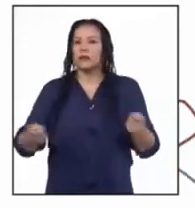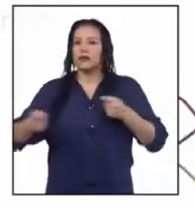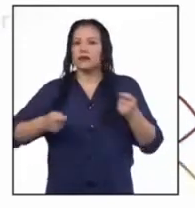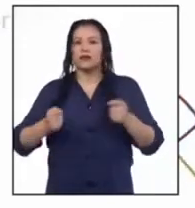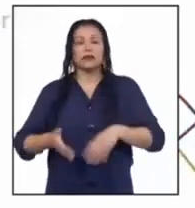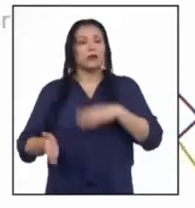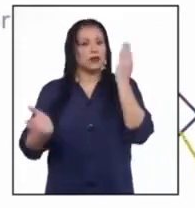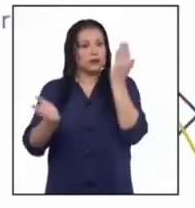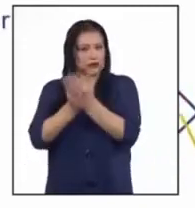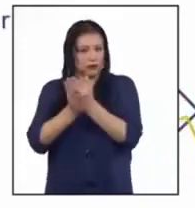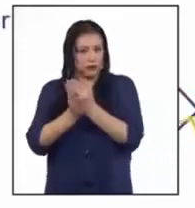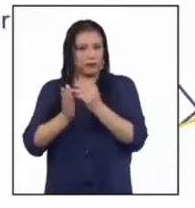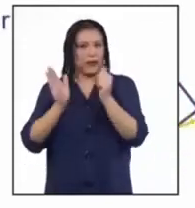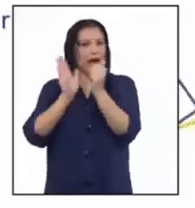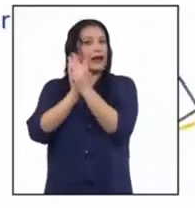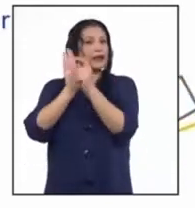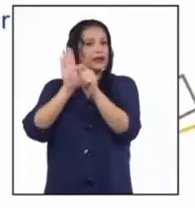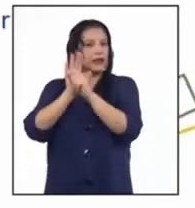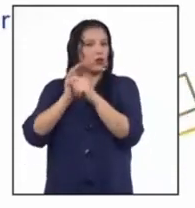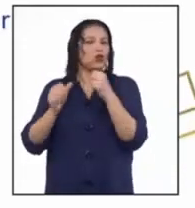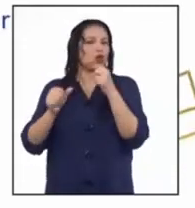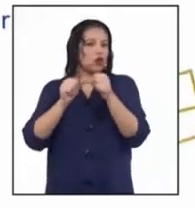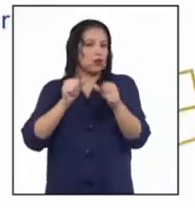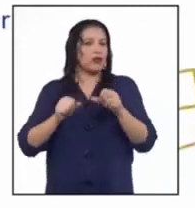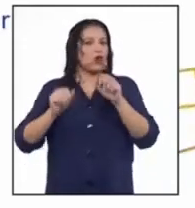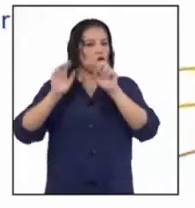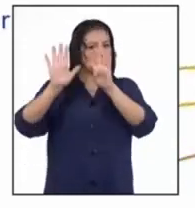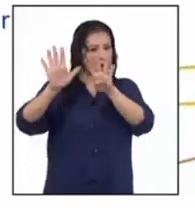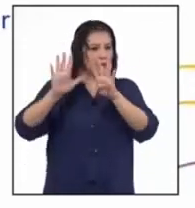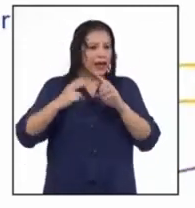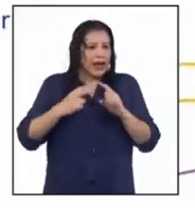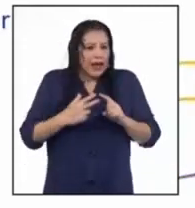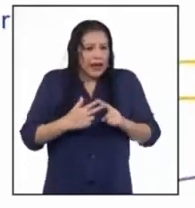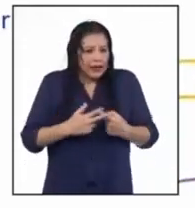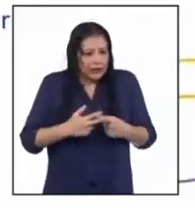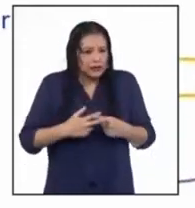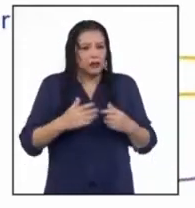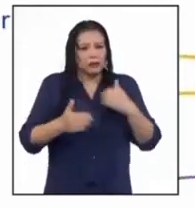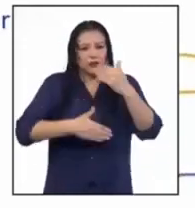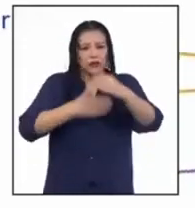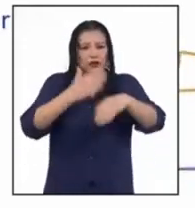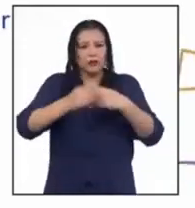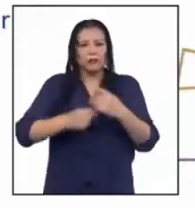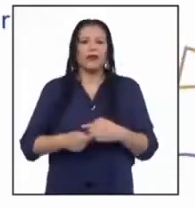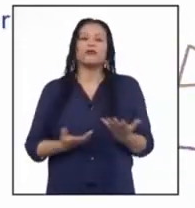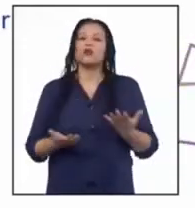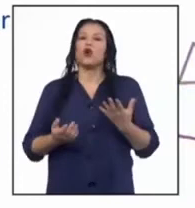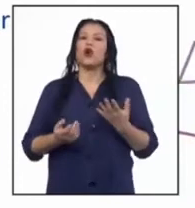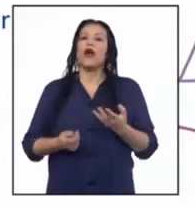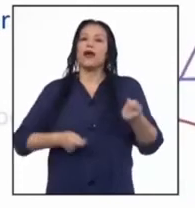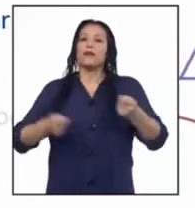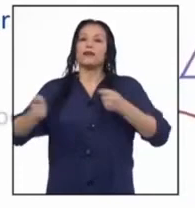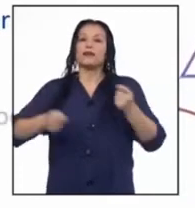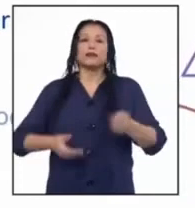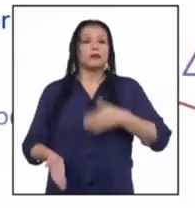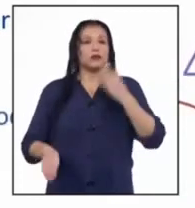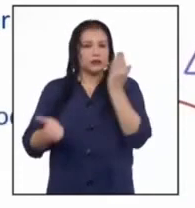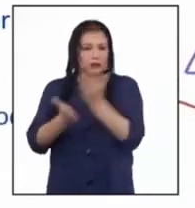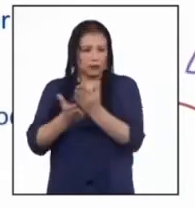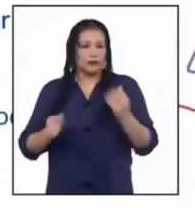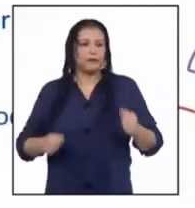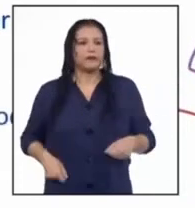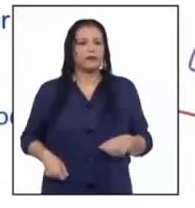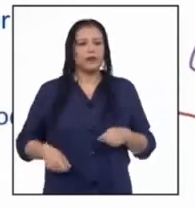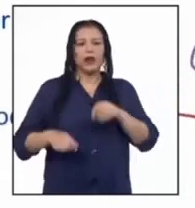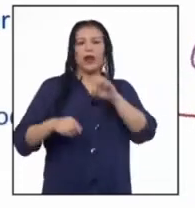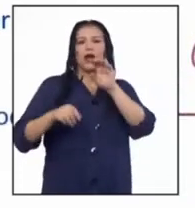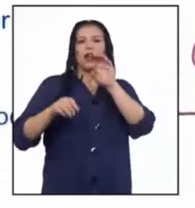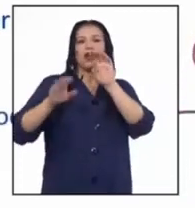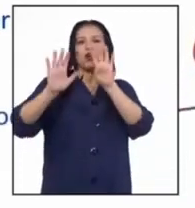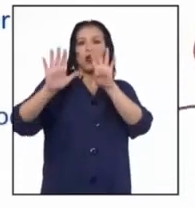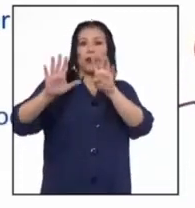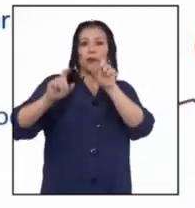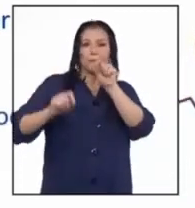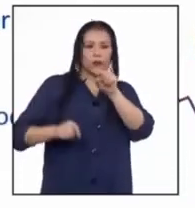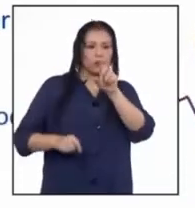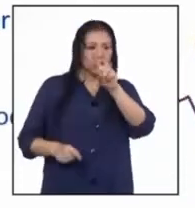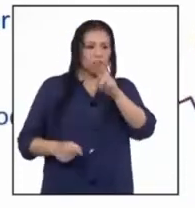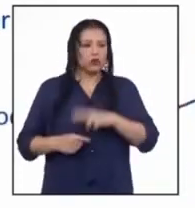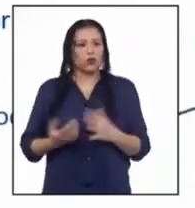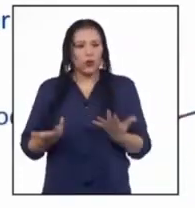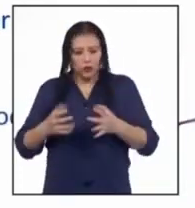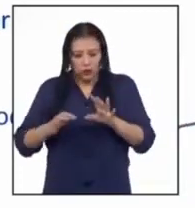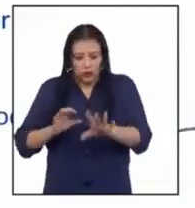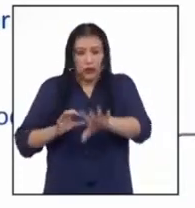sancionador. Artículo 9. Inicio del procedimiento administrativo sancionador. 9.2. Una